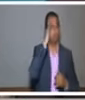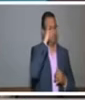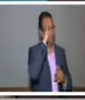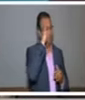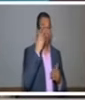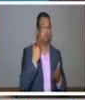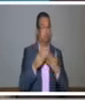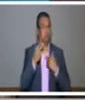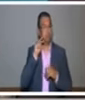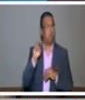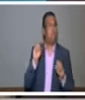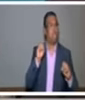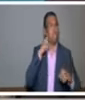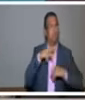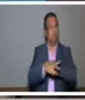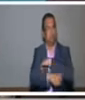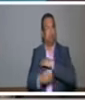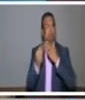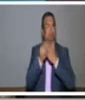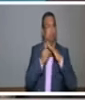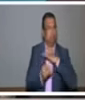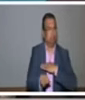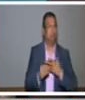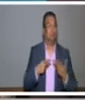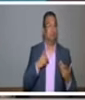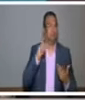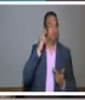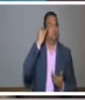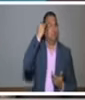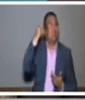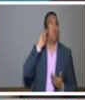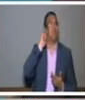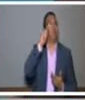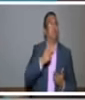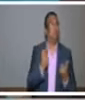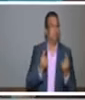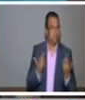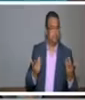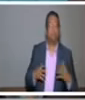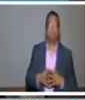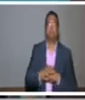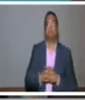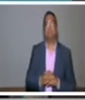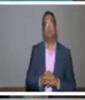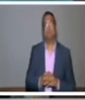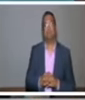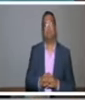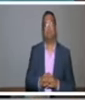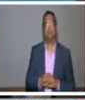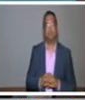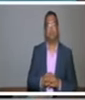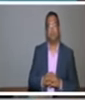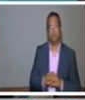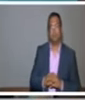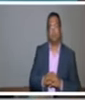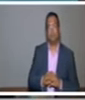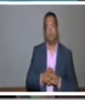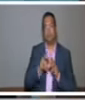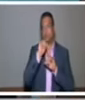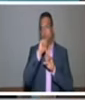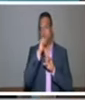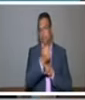candidatos, imagínense cuando lleguen al poder. Sobre ambiente, Puerto Rico